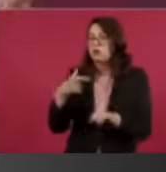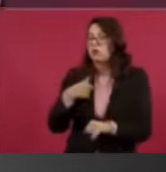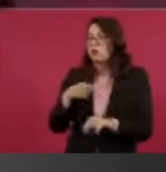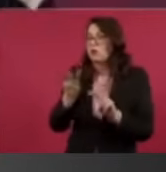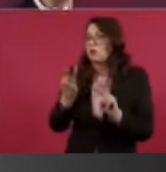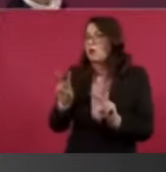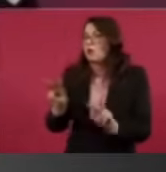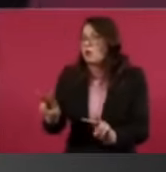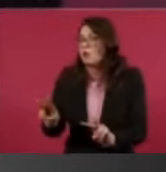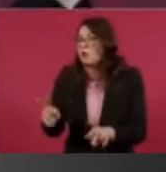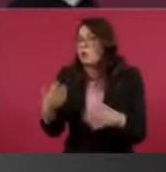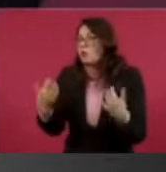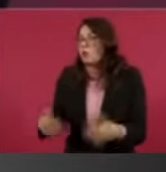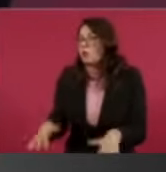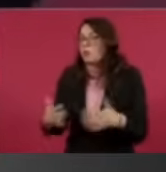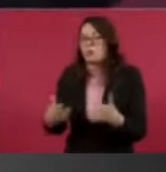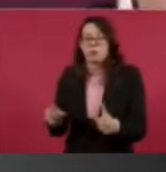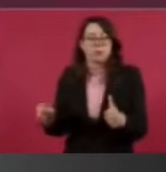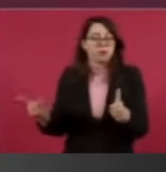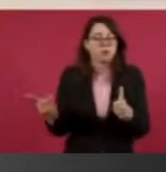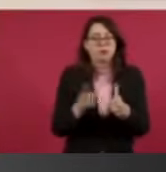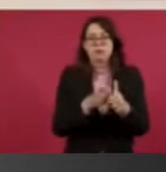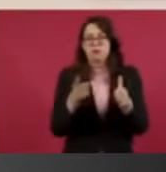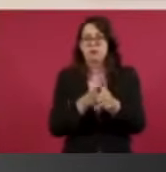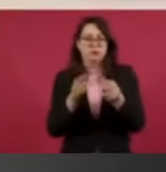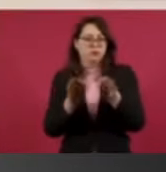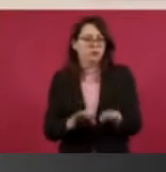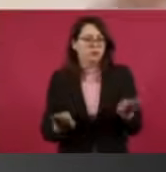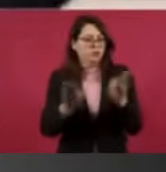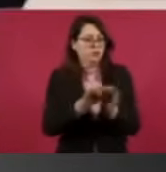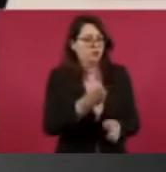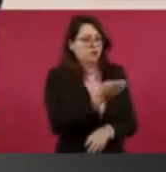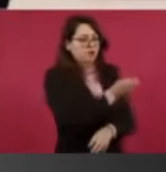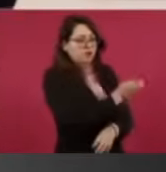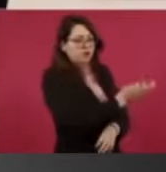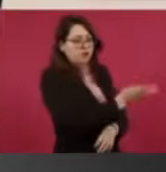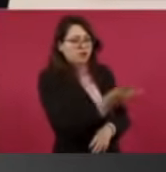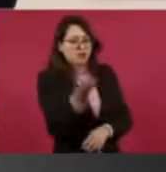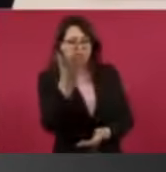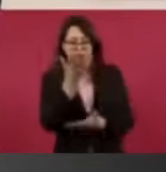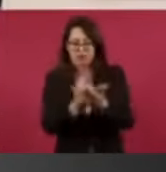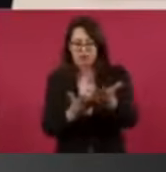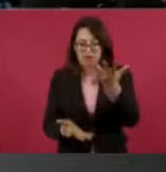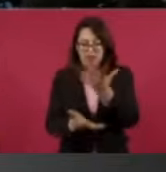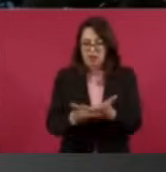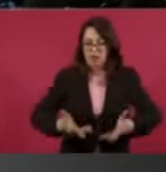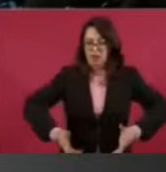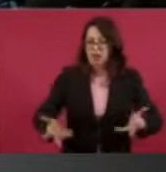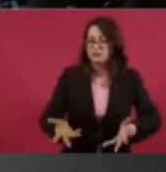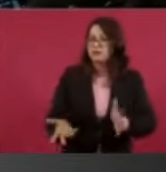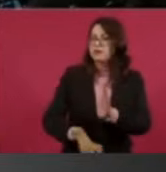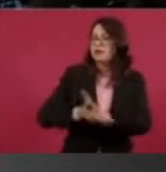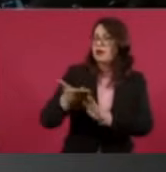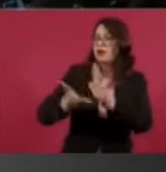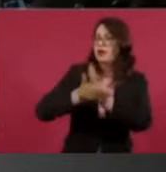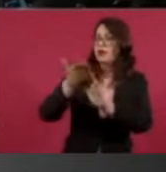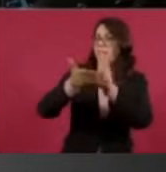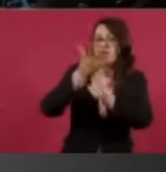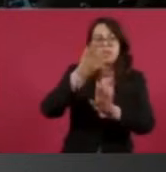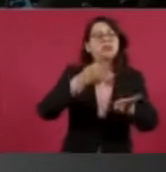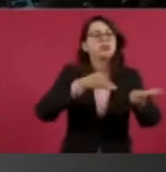la primera felicitación es a los trabajadores, porque yo estuve visitando esa obra